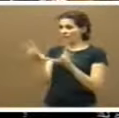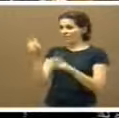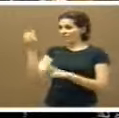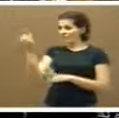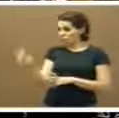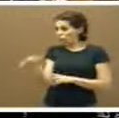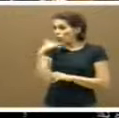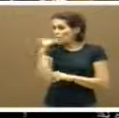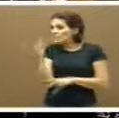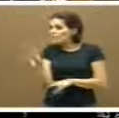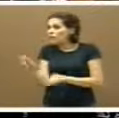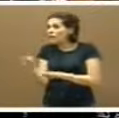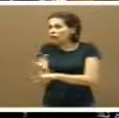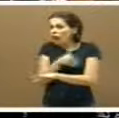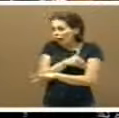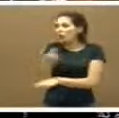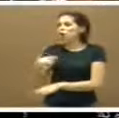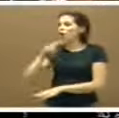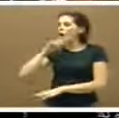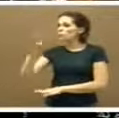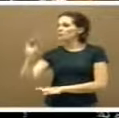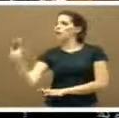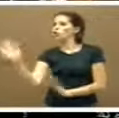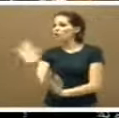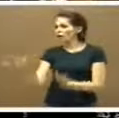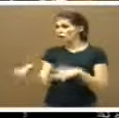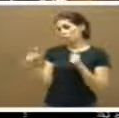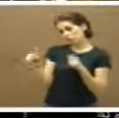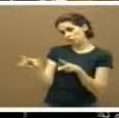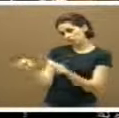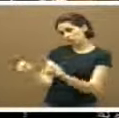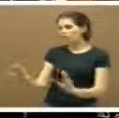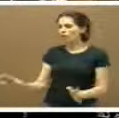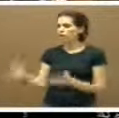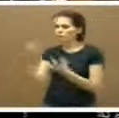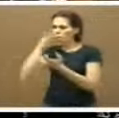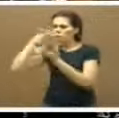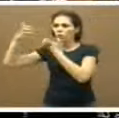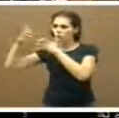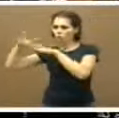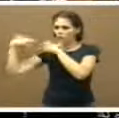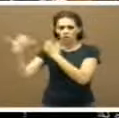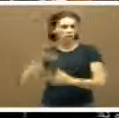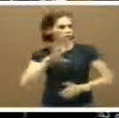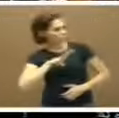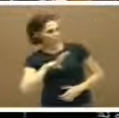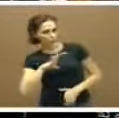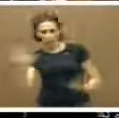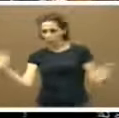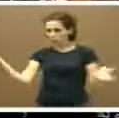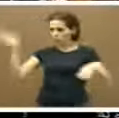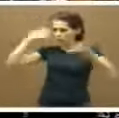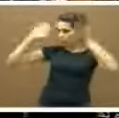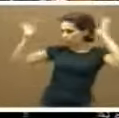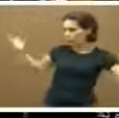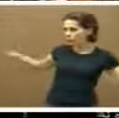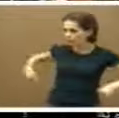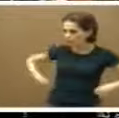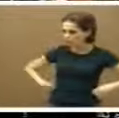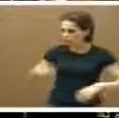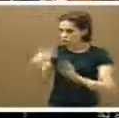para cumplir su tiempo y fuera terminando. Por favor. ¡Qué barbaridad! ¡Ya está!